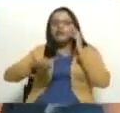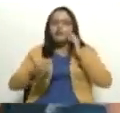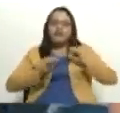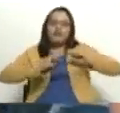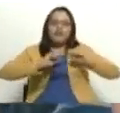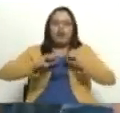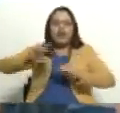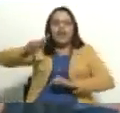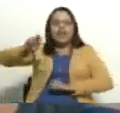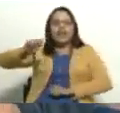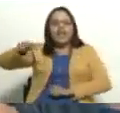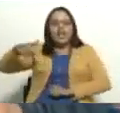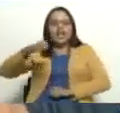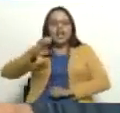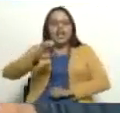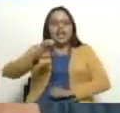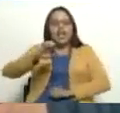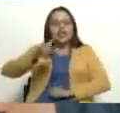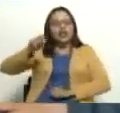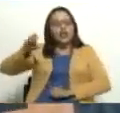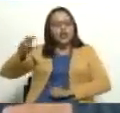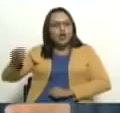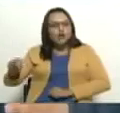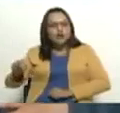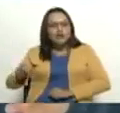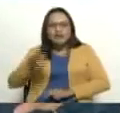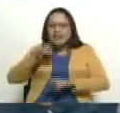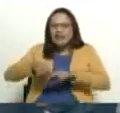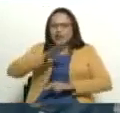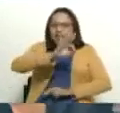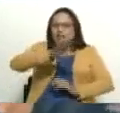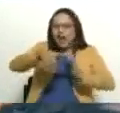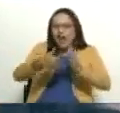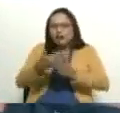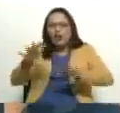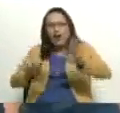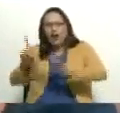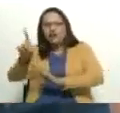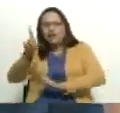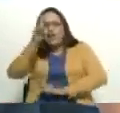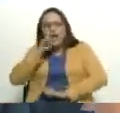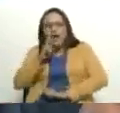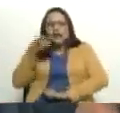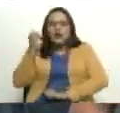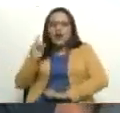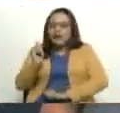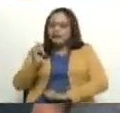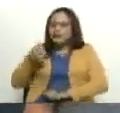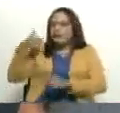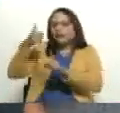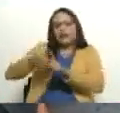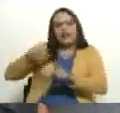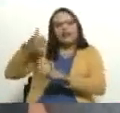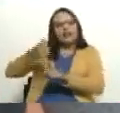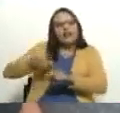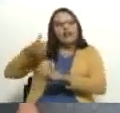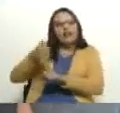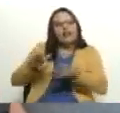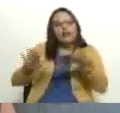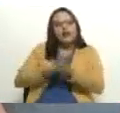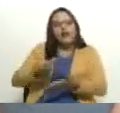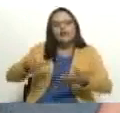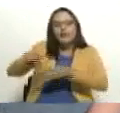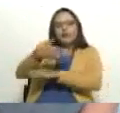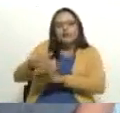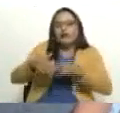niños de 3 años a 11 años puedan estar, digamos, sometidos a esa acción. Yo creo